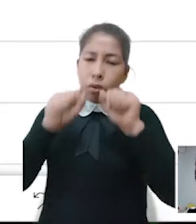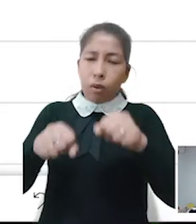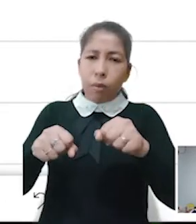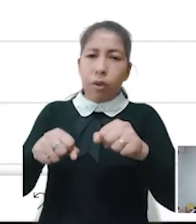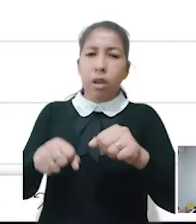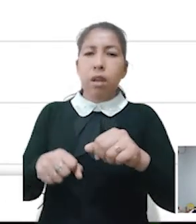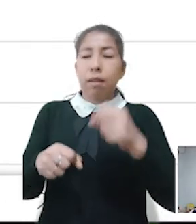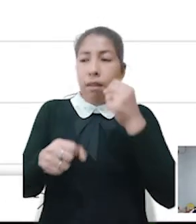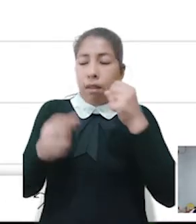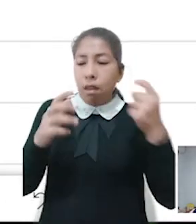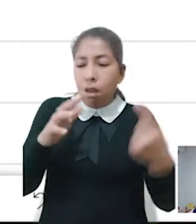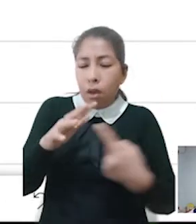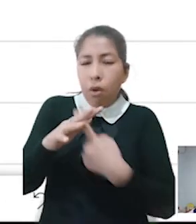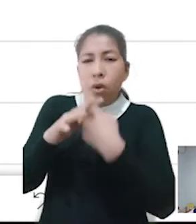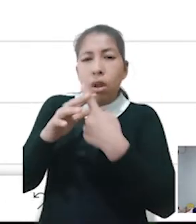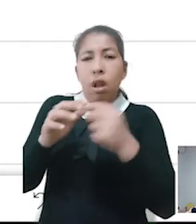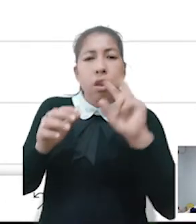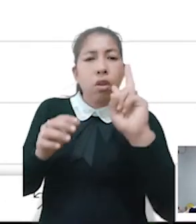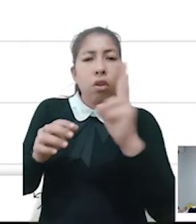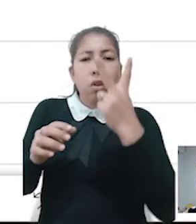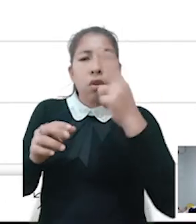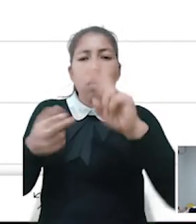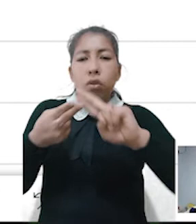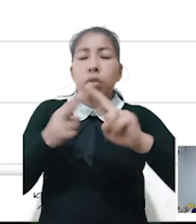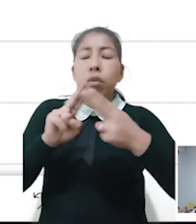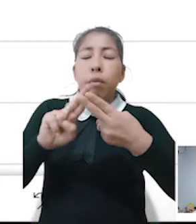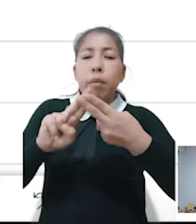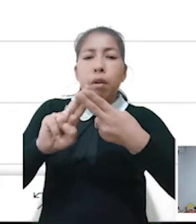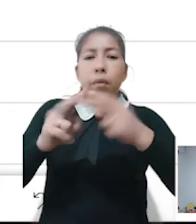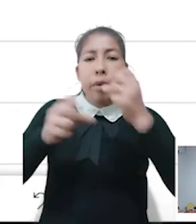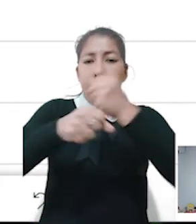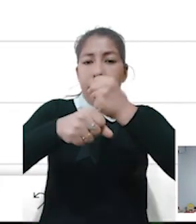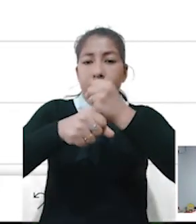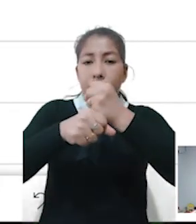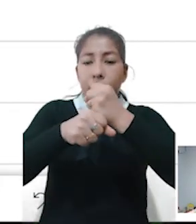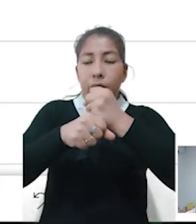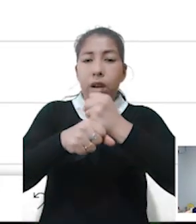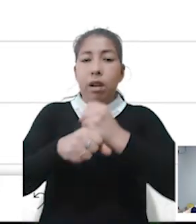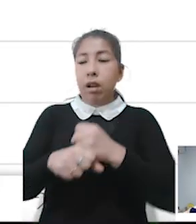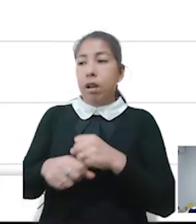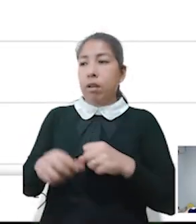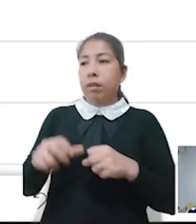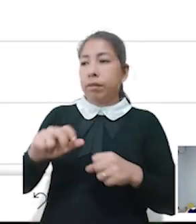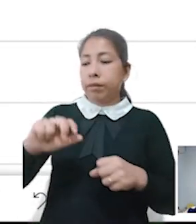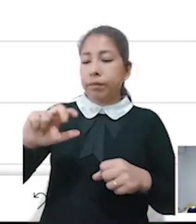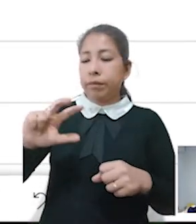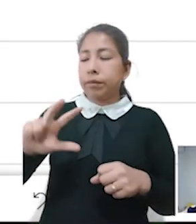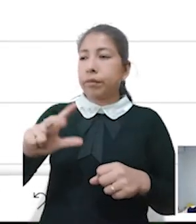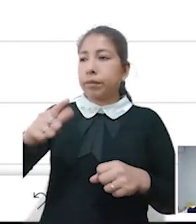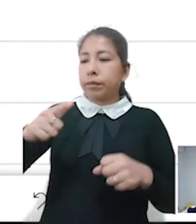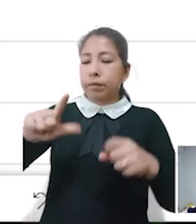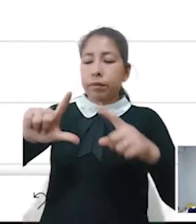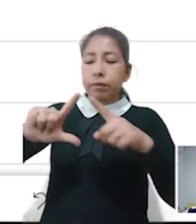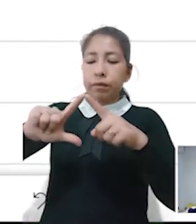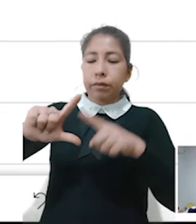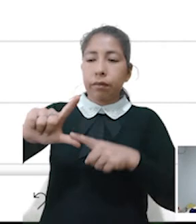dos valores en el triángulo de color amarillo para determinar la medida del segmento AB que estoy buscando. Con este